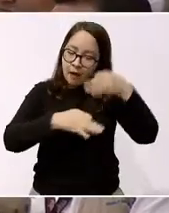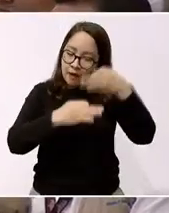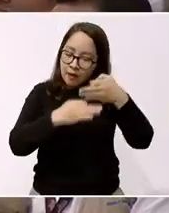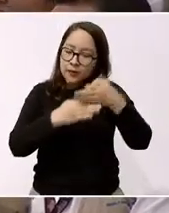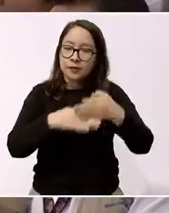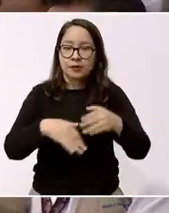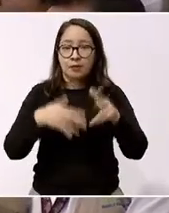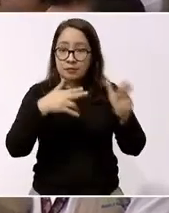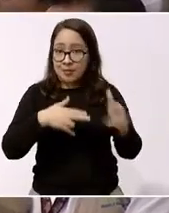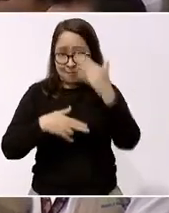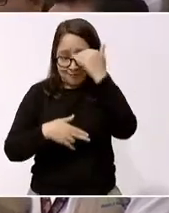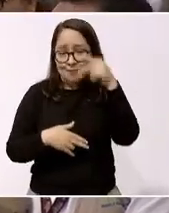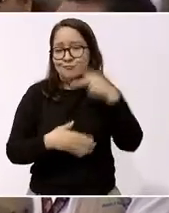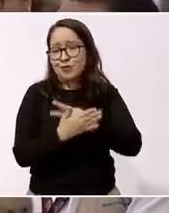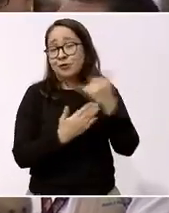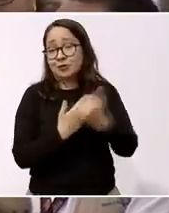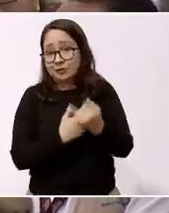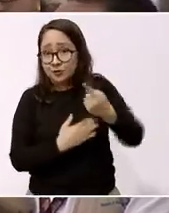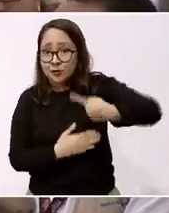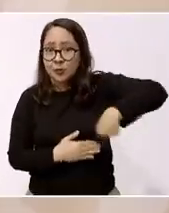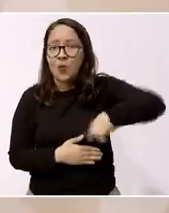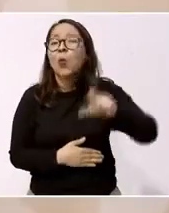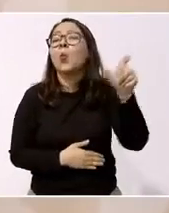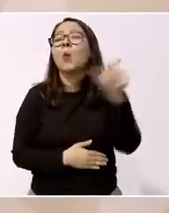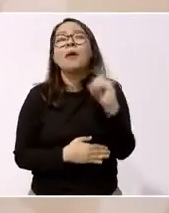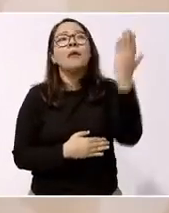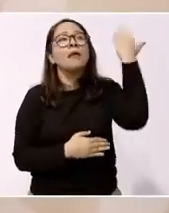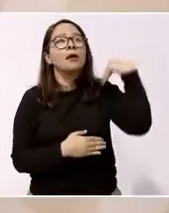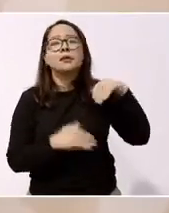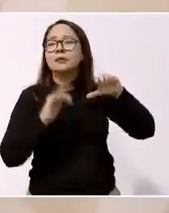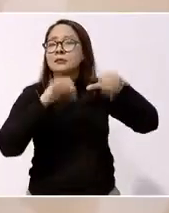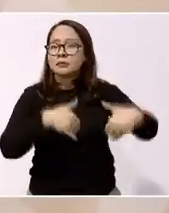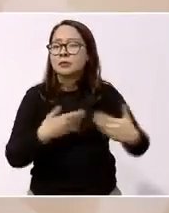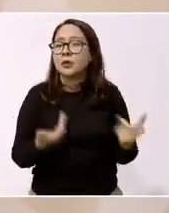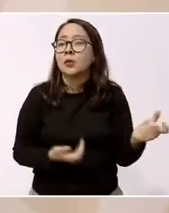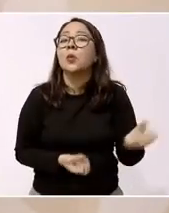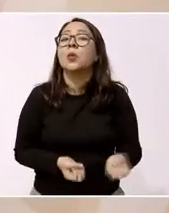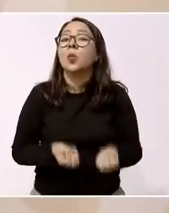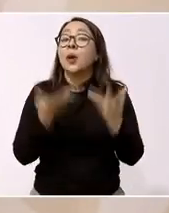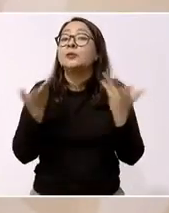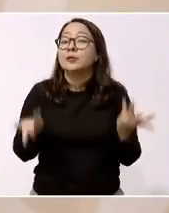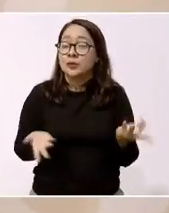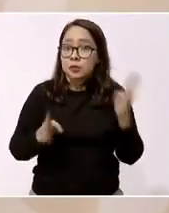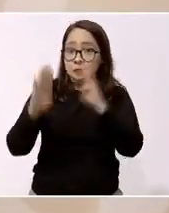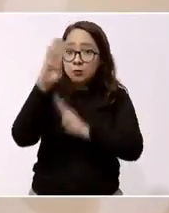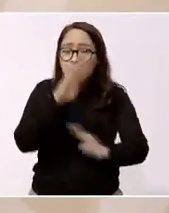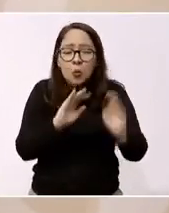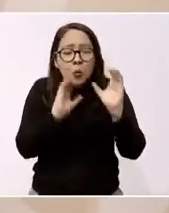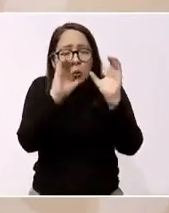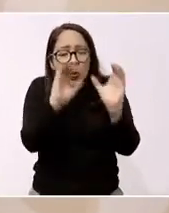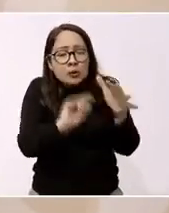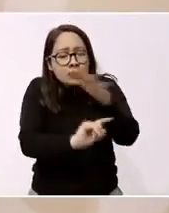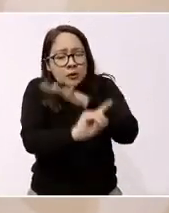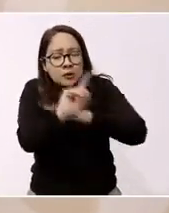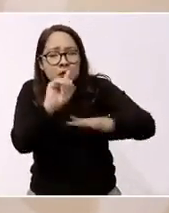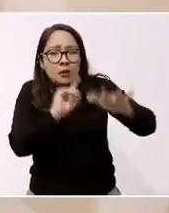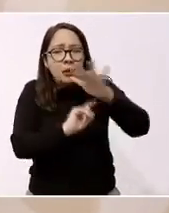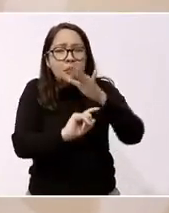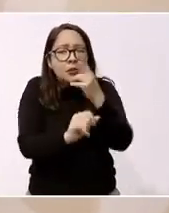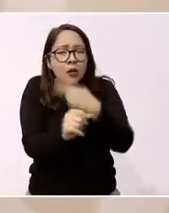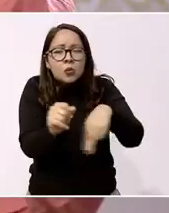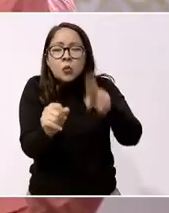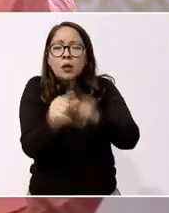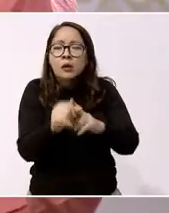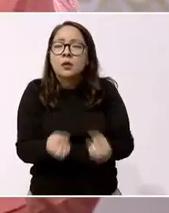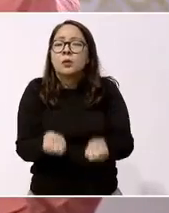habían trabajado tantos arqueólogos en el Tren Maya? ¿Cuántos biólogos cuidando el medio